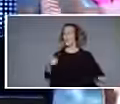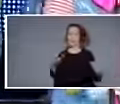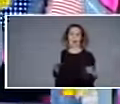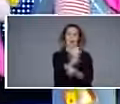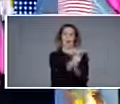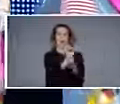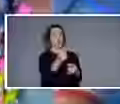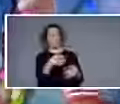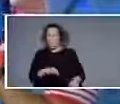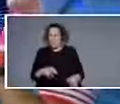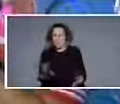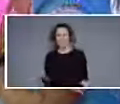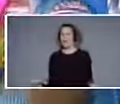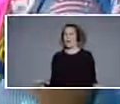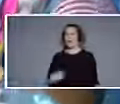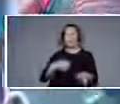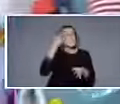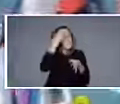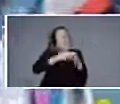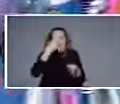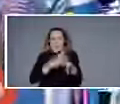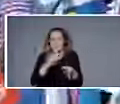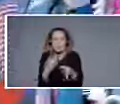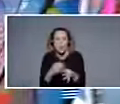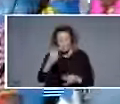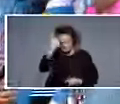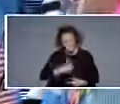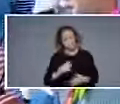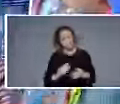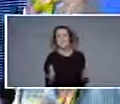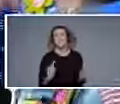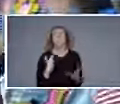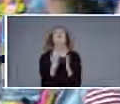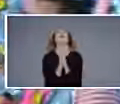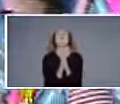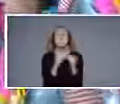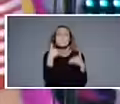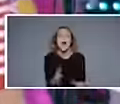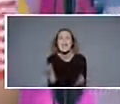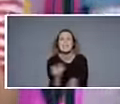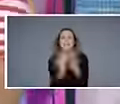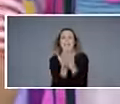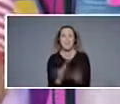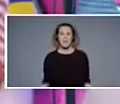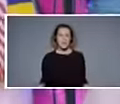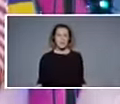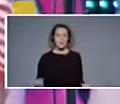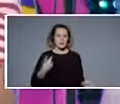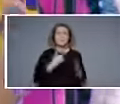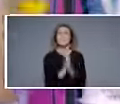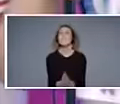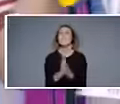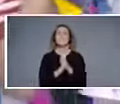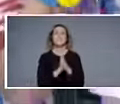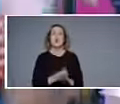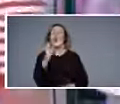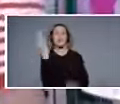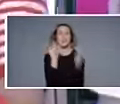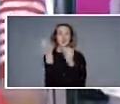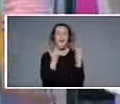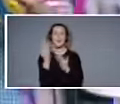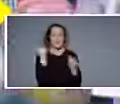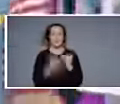normal. Tanta mala suerte que tengo yo, pero que he hecho mal. Ni por más que deseo la terapia